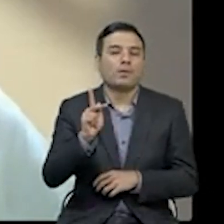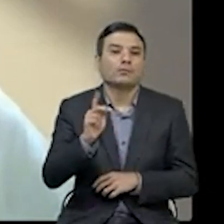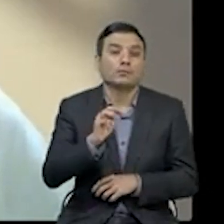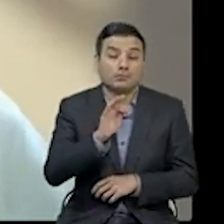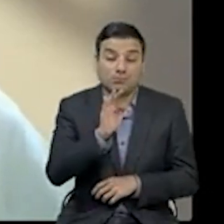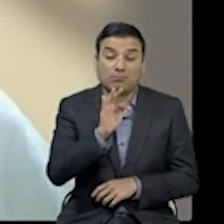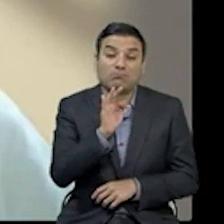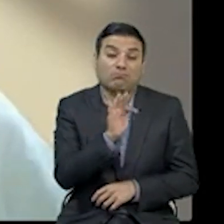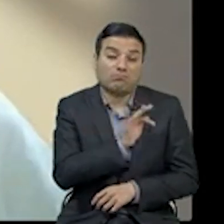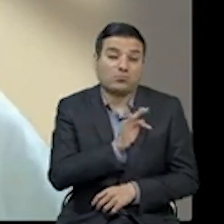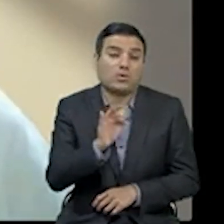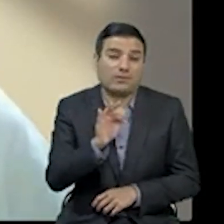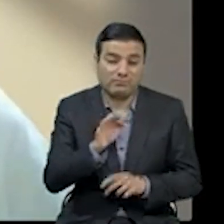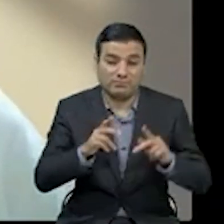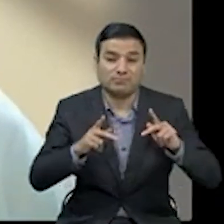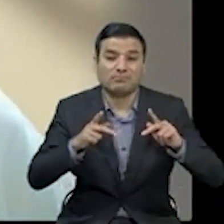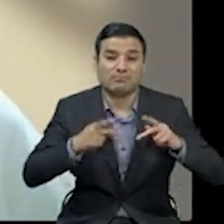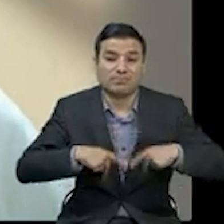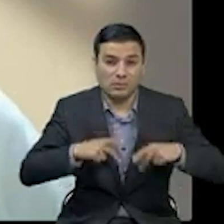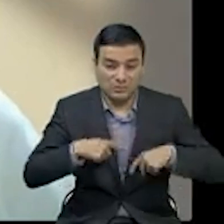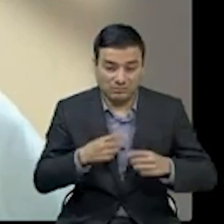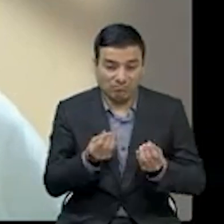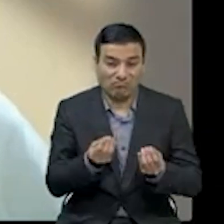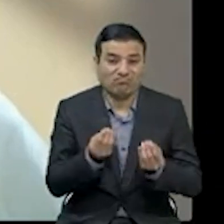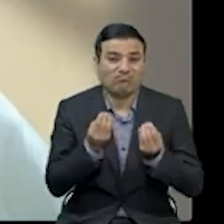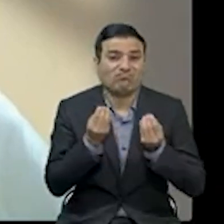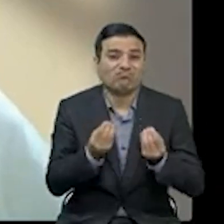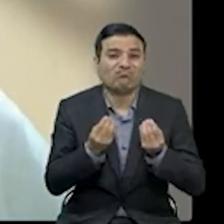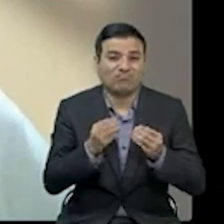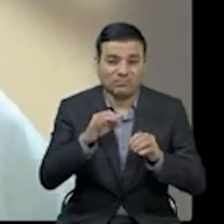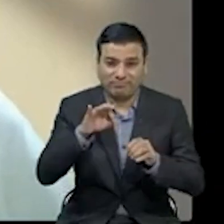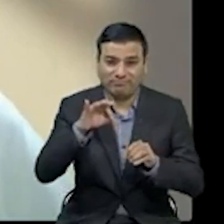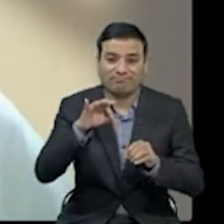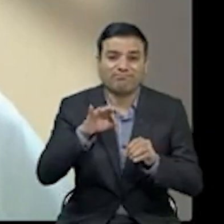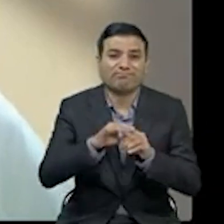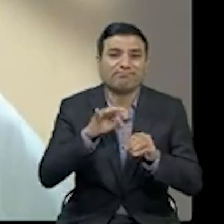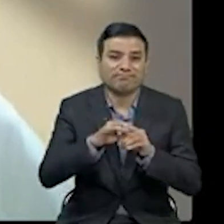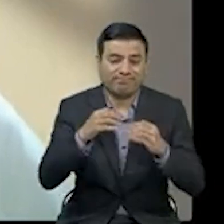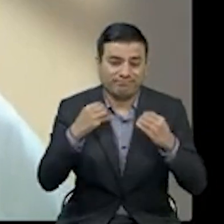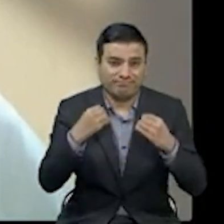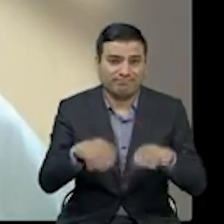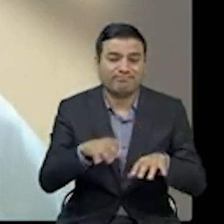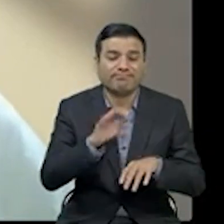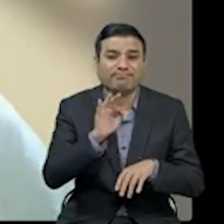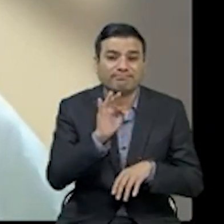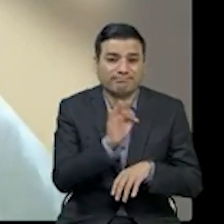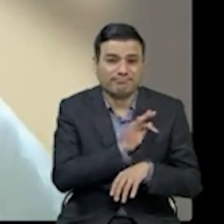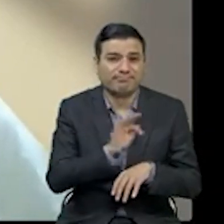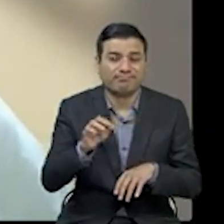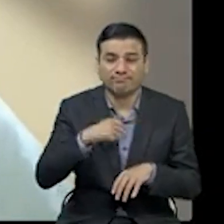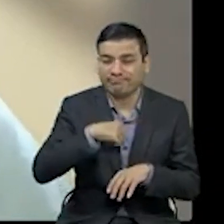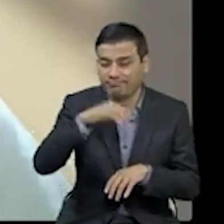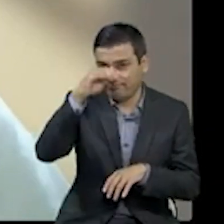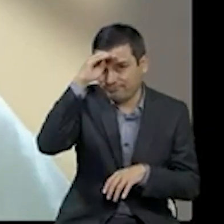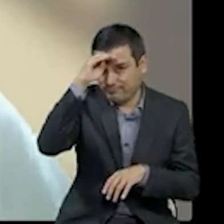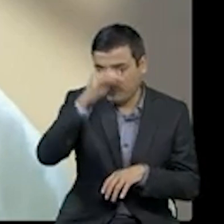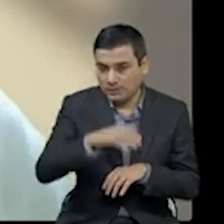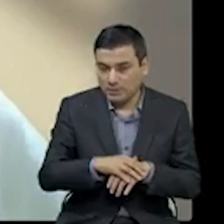llegar a afectar el voto de muchos miles de ciudadanos. Me parece que no puede haber una